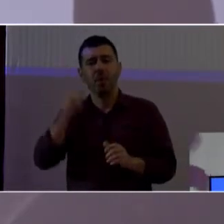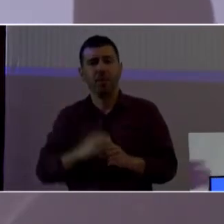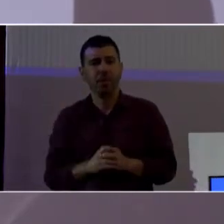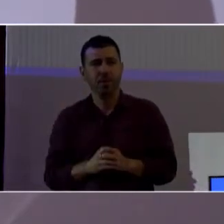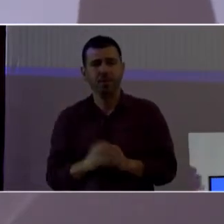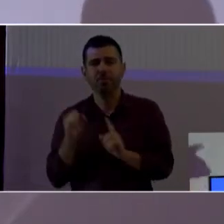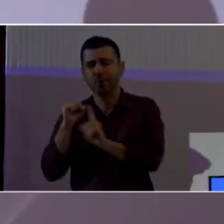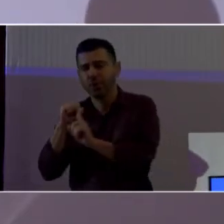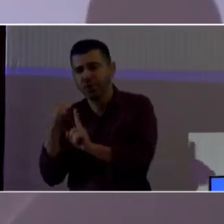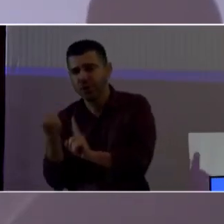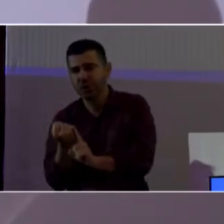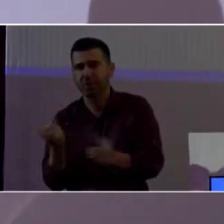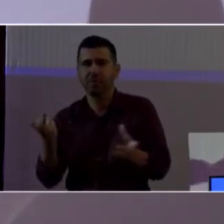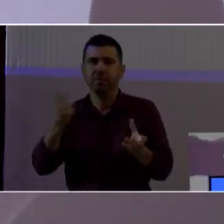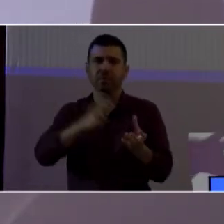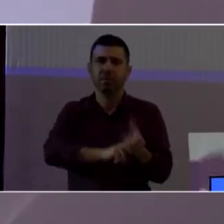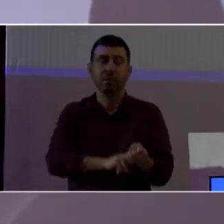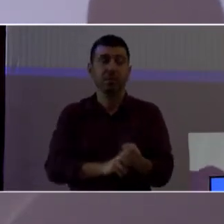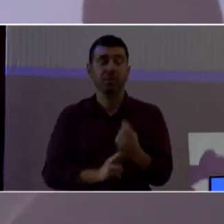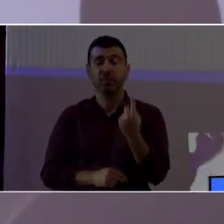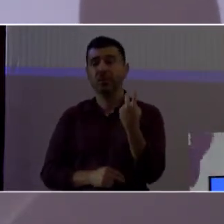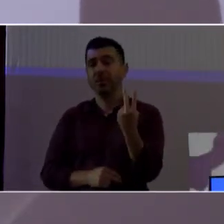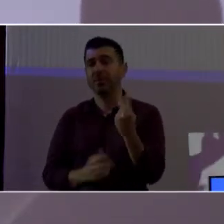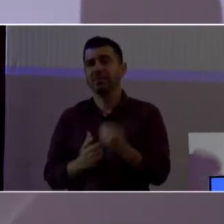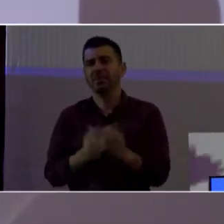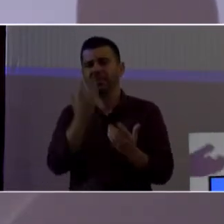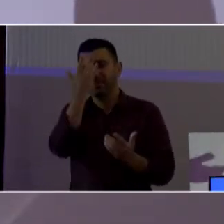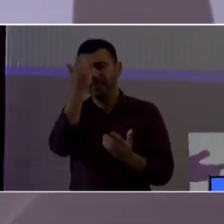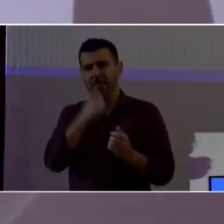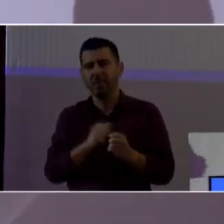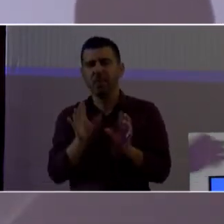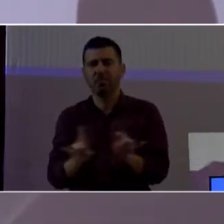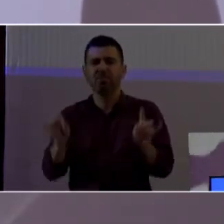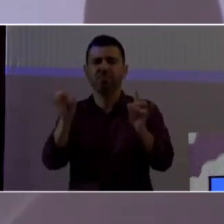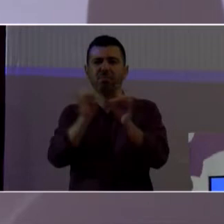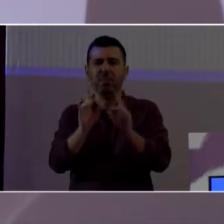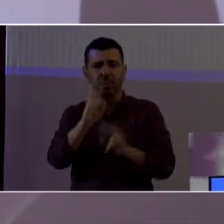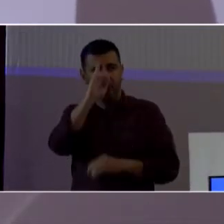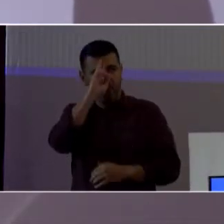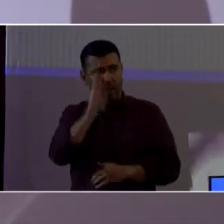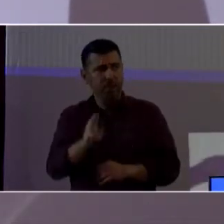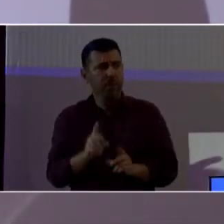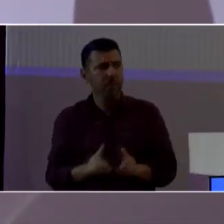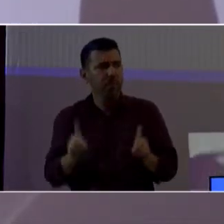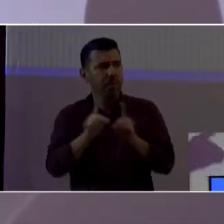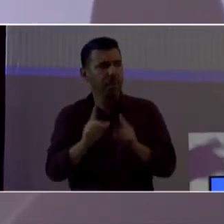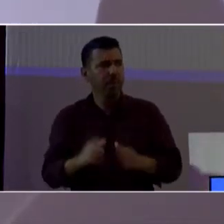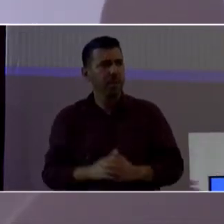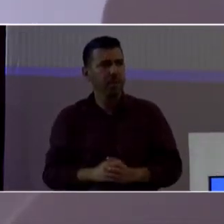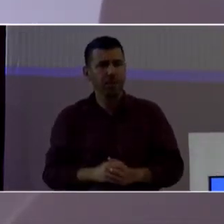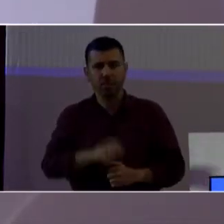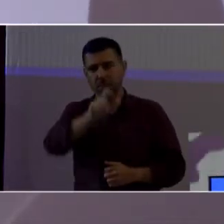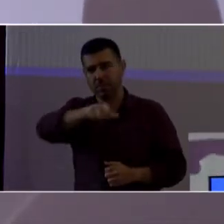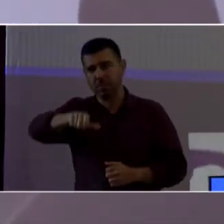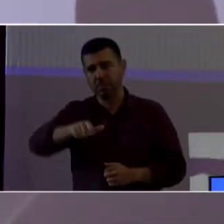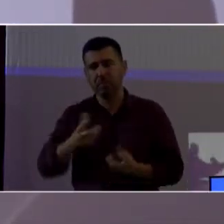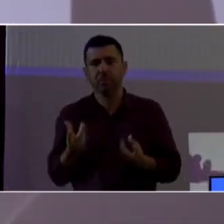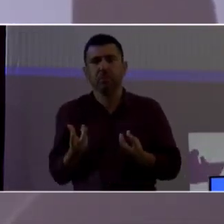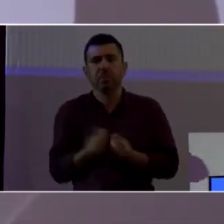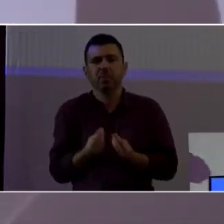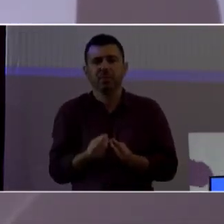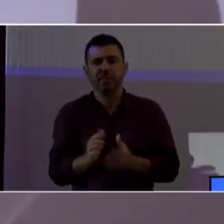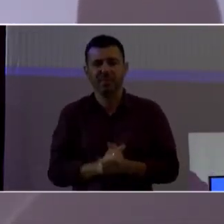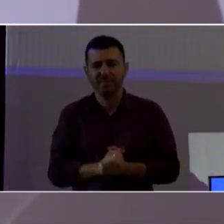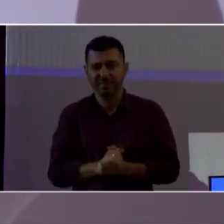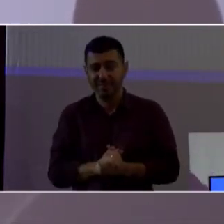poder tener una reincorporación en condiciones dignas de nuestros compañeros. Porque si nuestros muchachos y nuestras muchachas